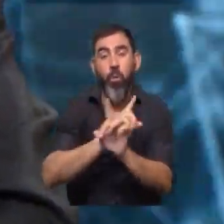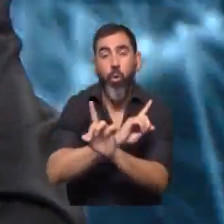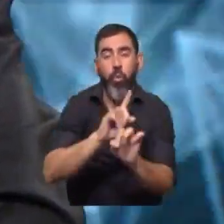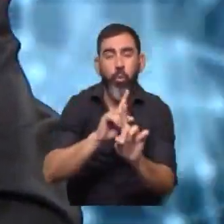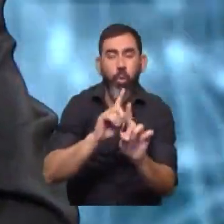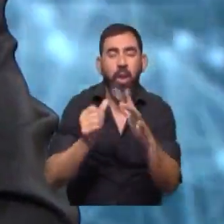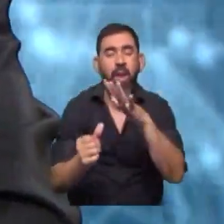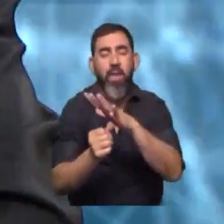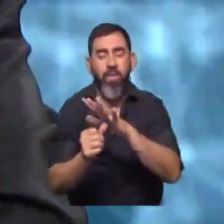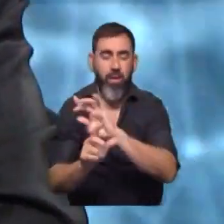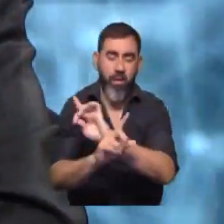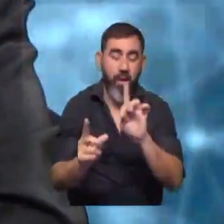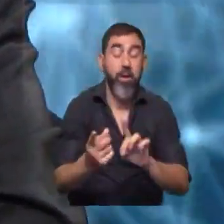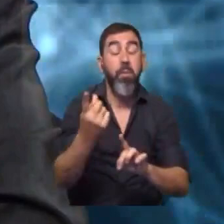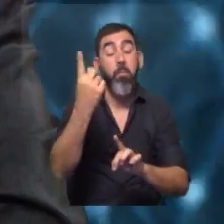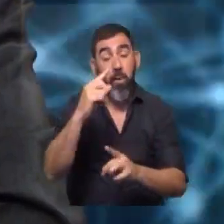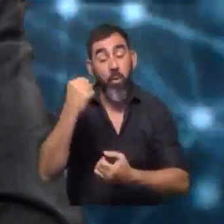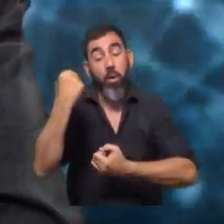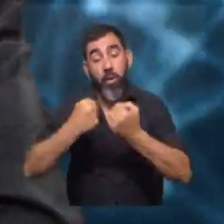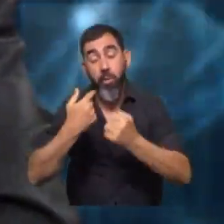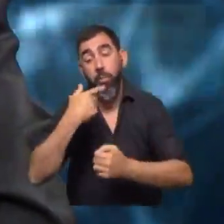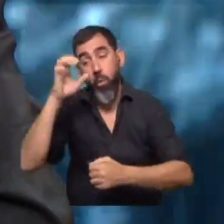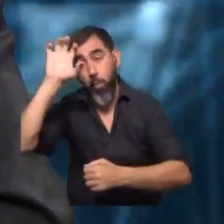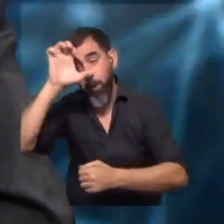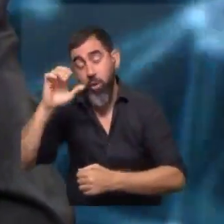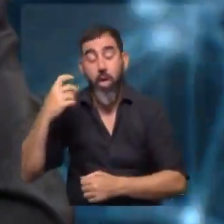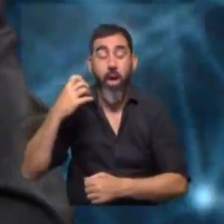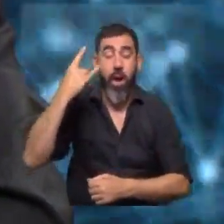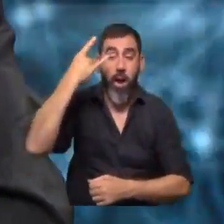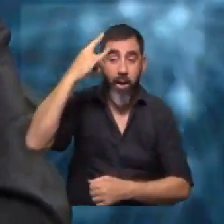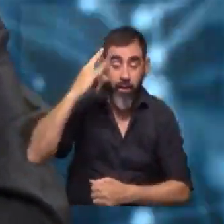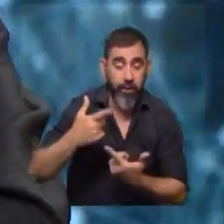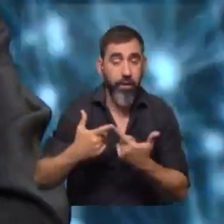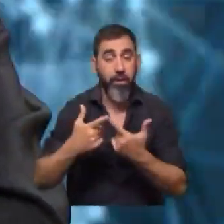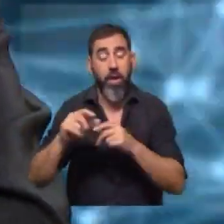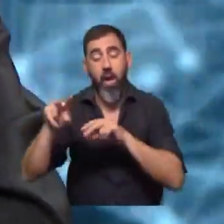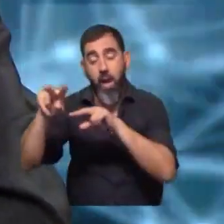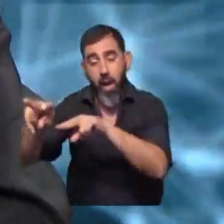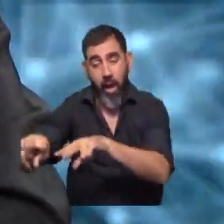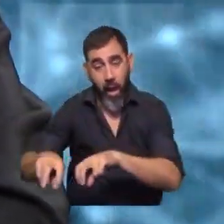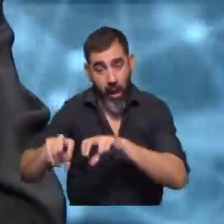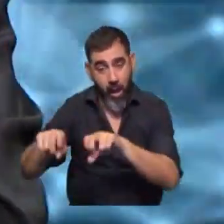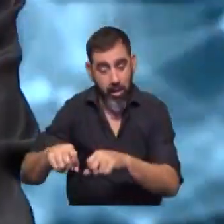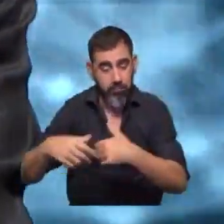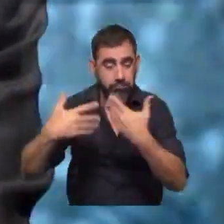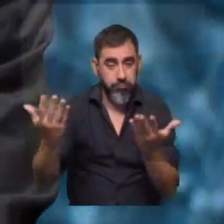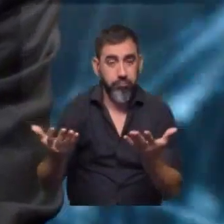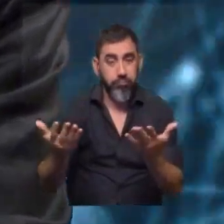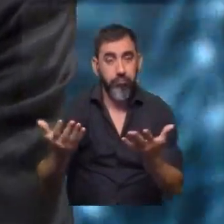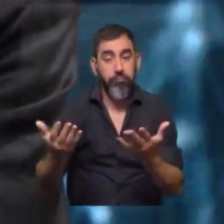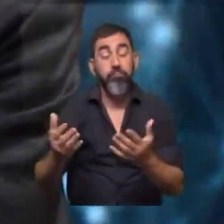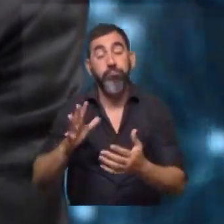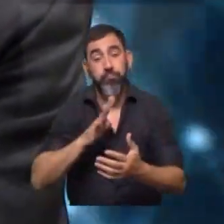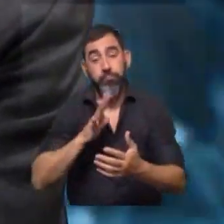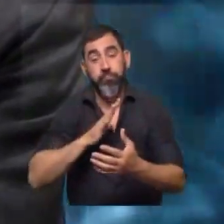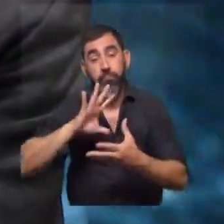Sin embargo, en aquellas industrias como la minería, como la ganadería, como la silvoagropecuaria, etcétera, la introducción